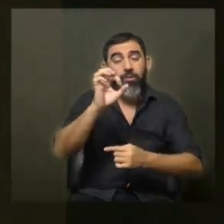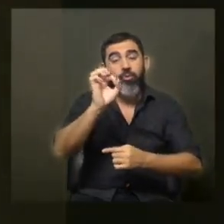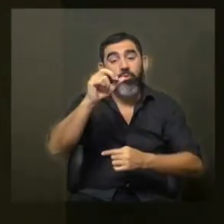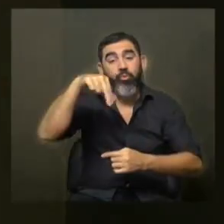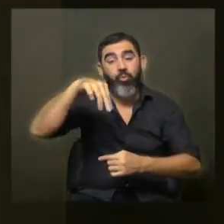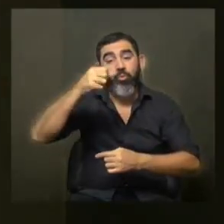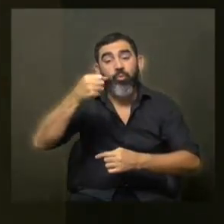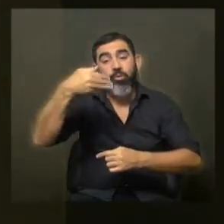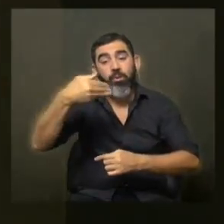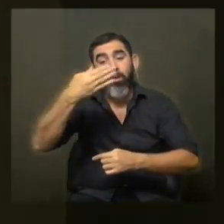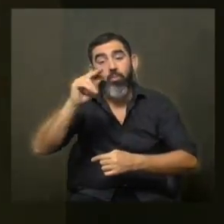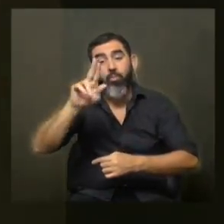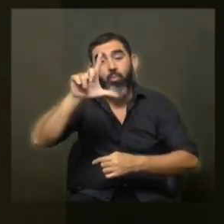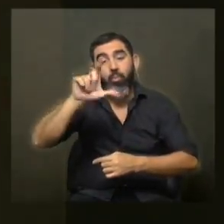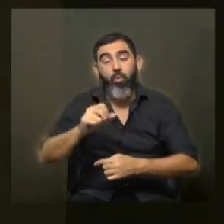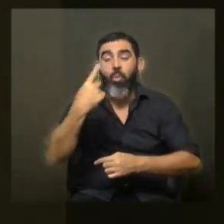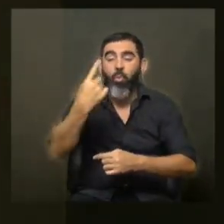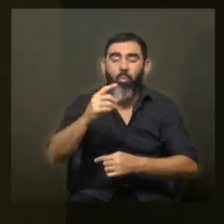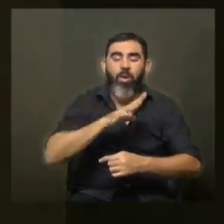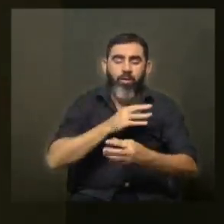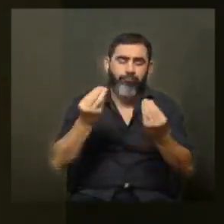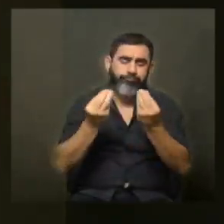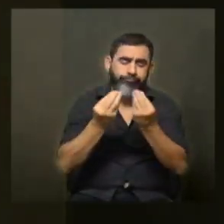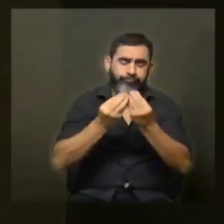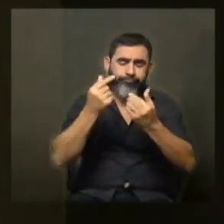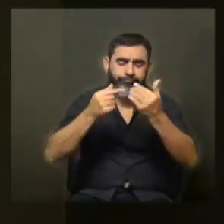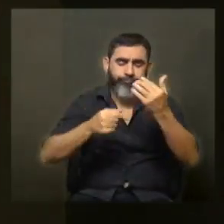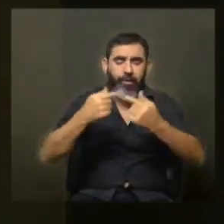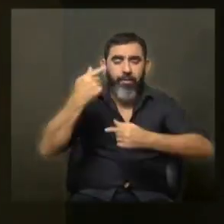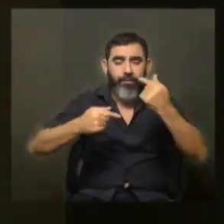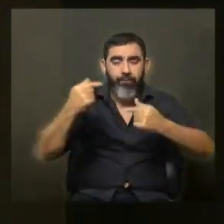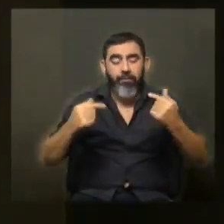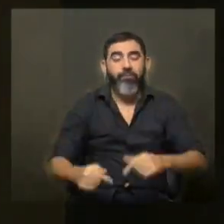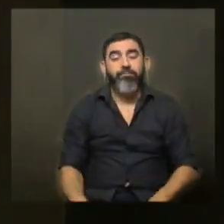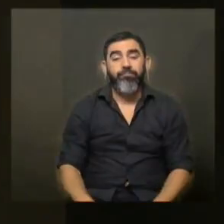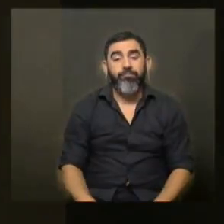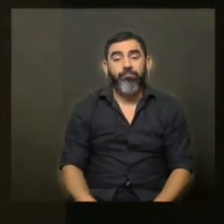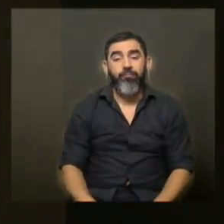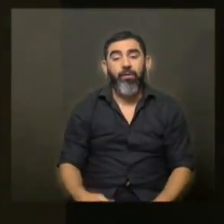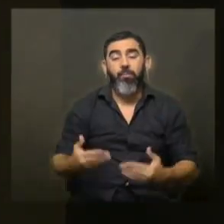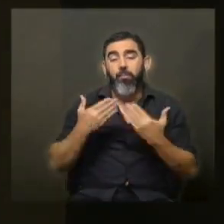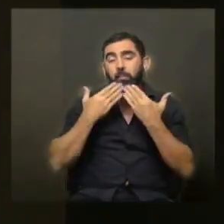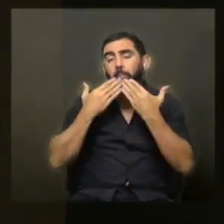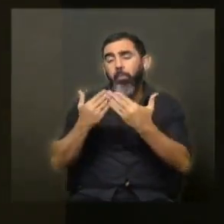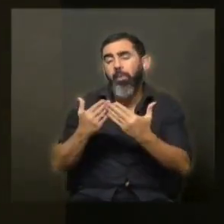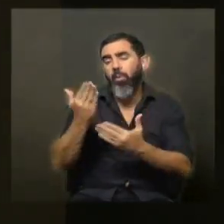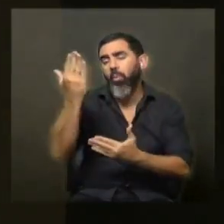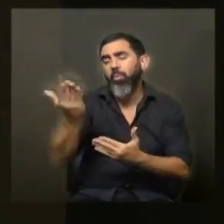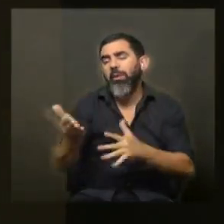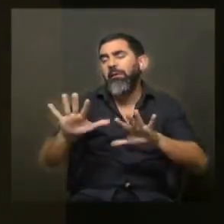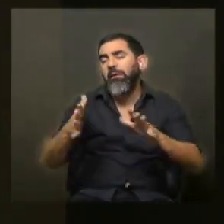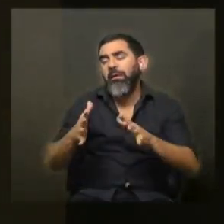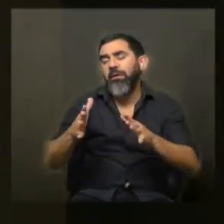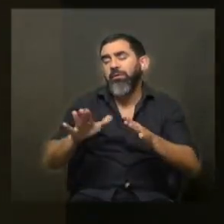es una de las parasomnias. Hay varias y bien diferentes, por eso es bien variado. Pero ahora le preguntamos a Cecilia Orellana qué es